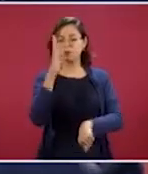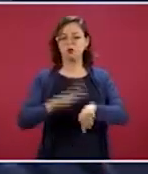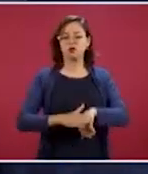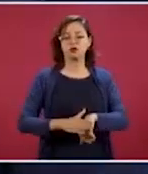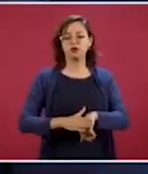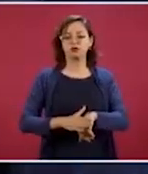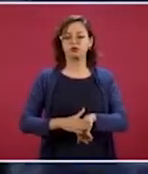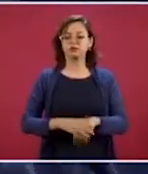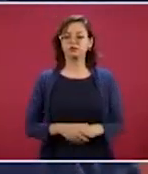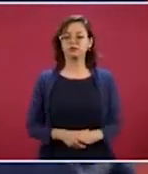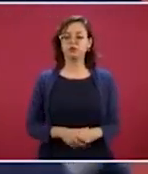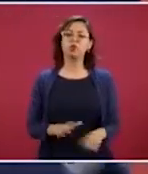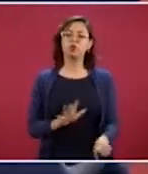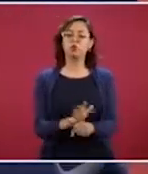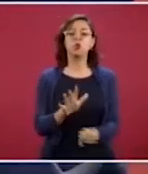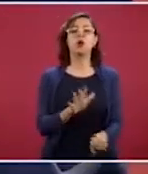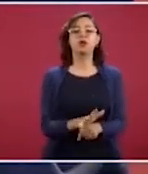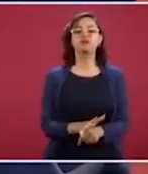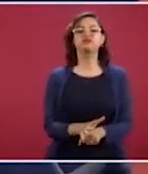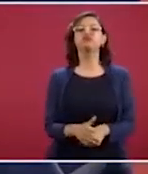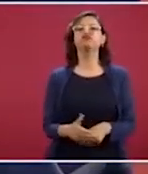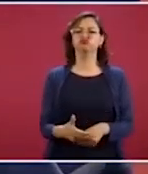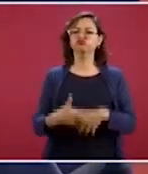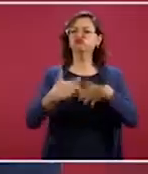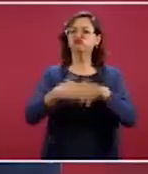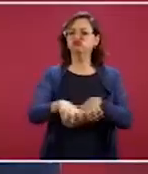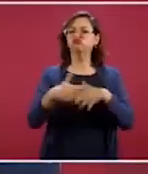que optaron por la no violencia.